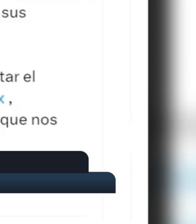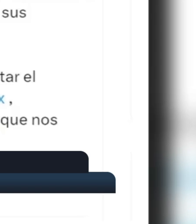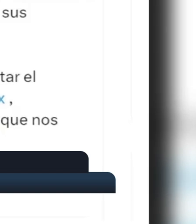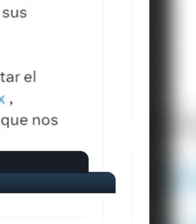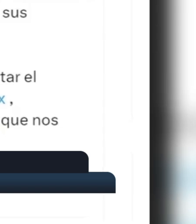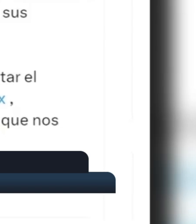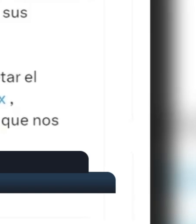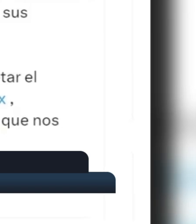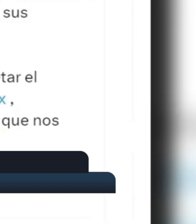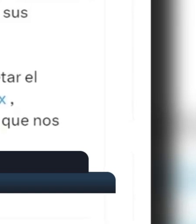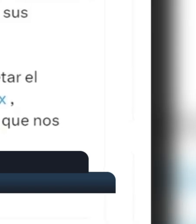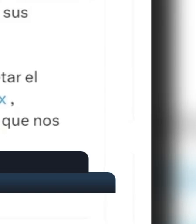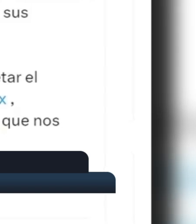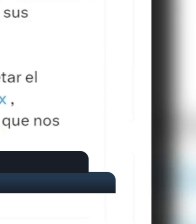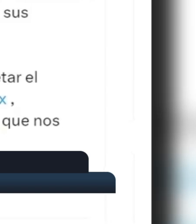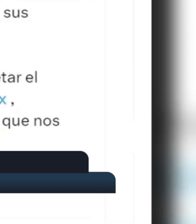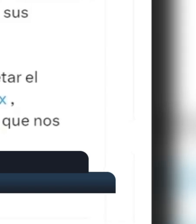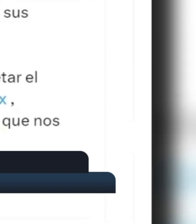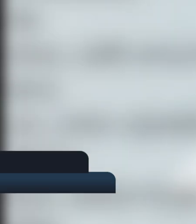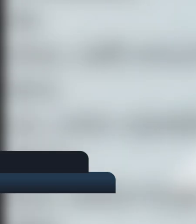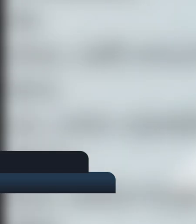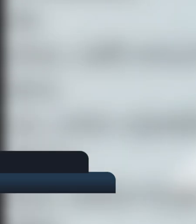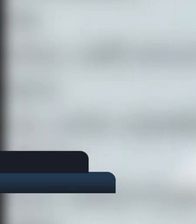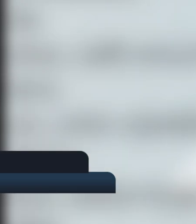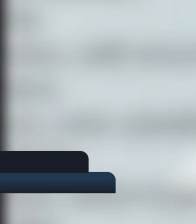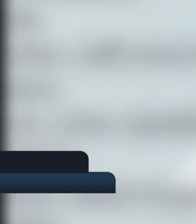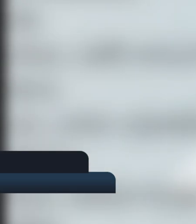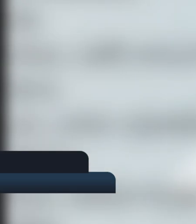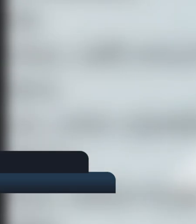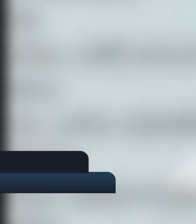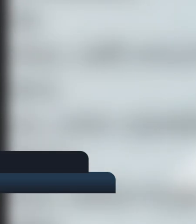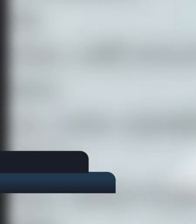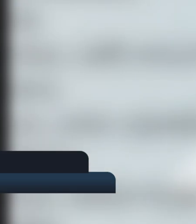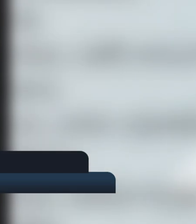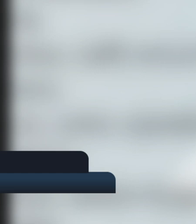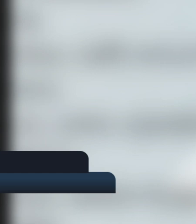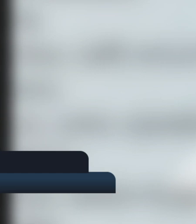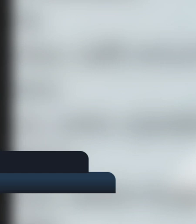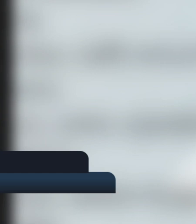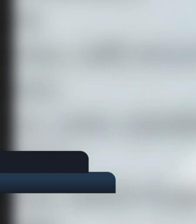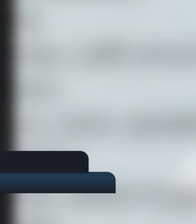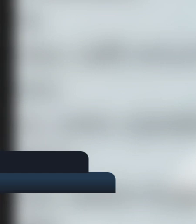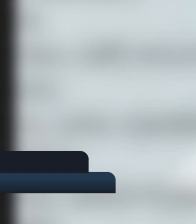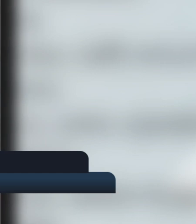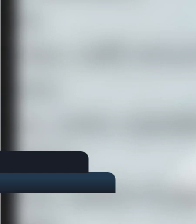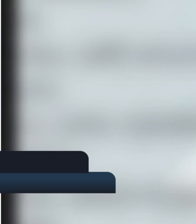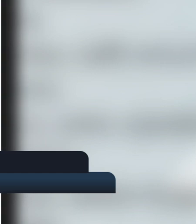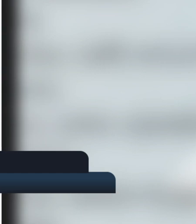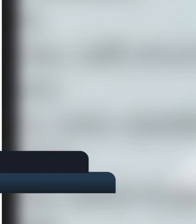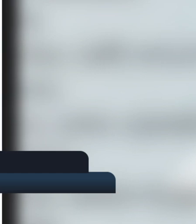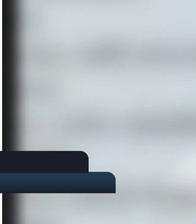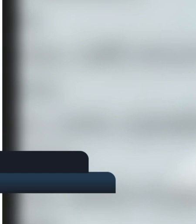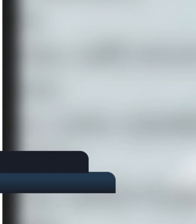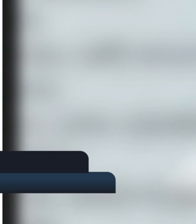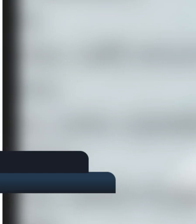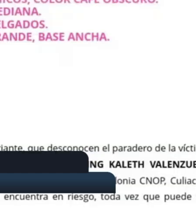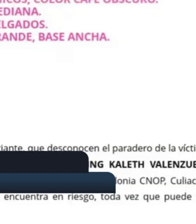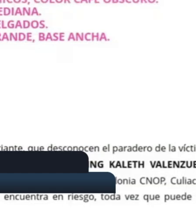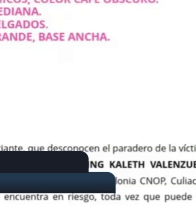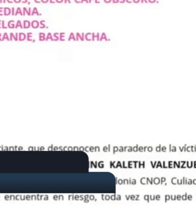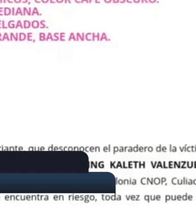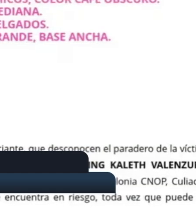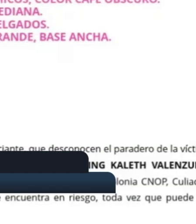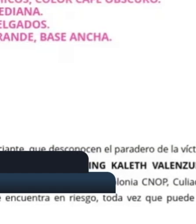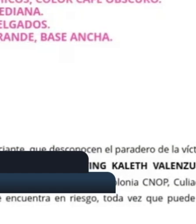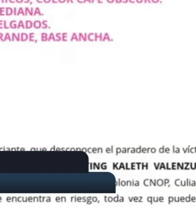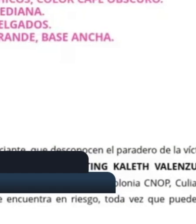desplegó un operativo para localizar a estas personas aunque no proporcionó detalles específicos de los 66 individuos secuestrados 42 fueron encontrados